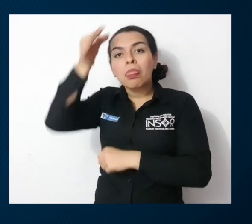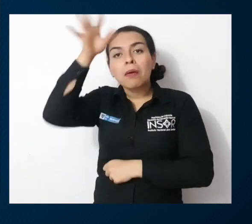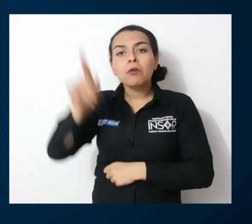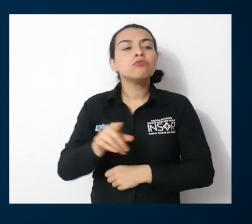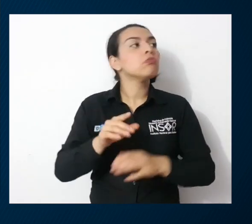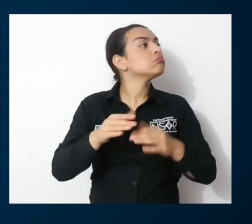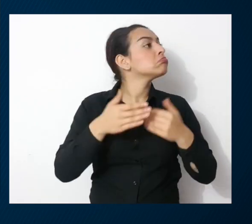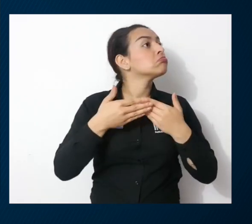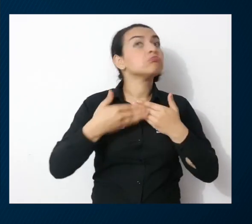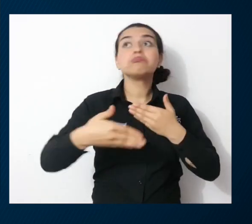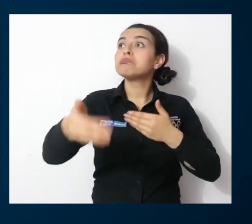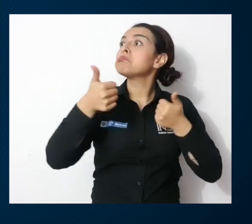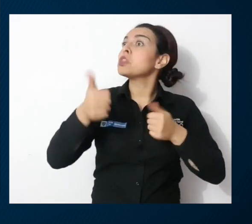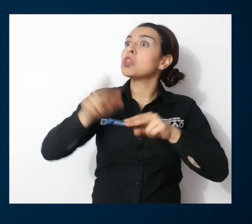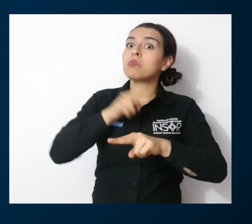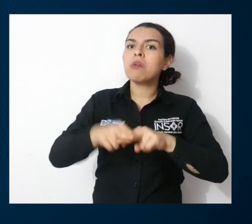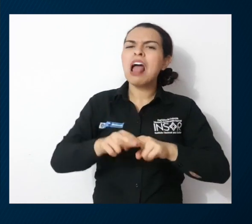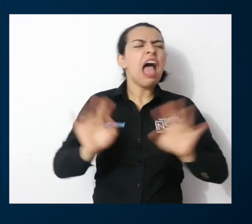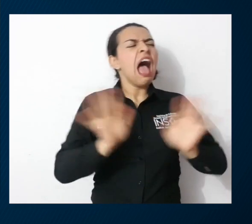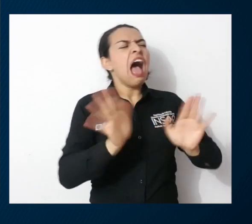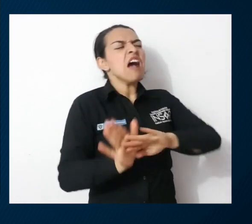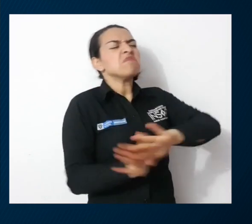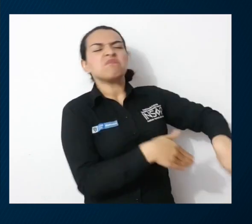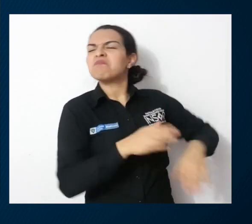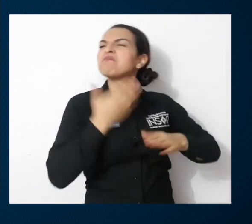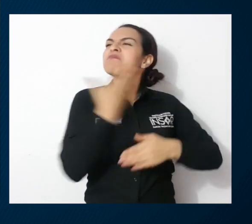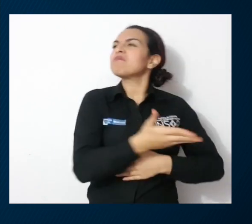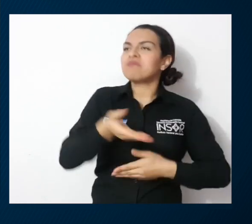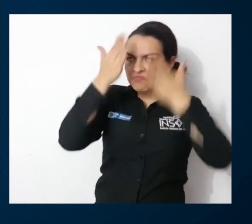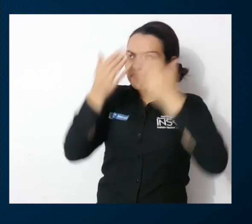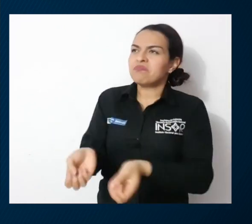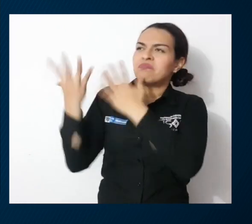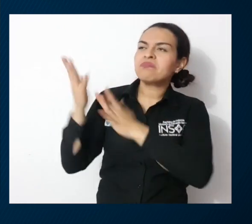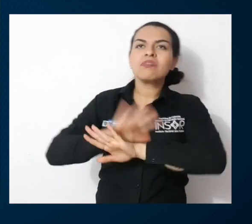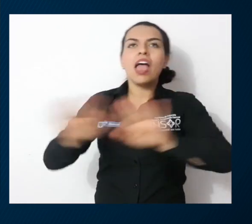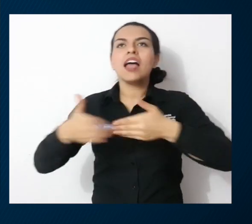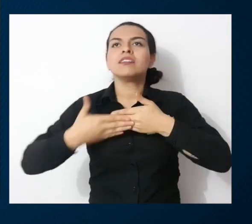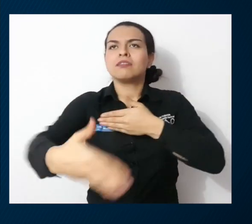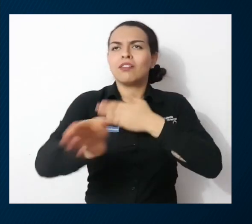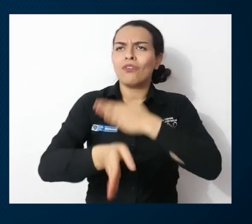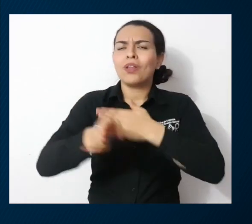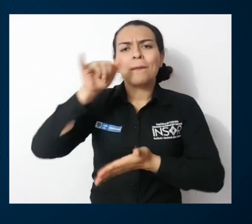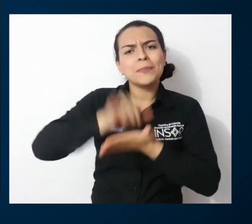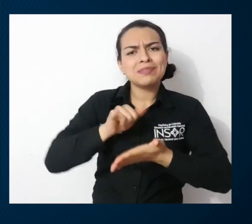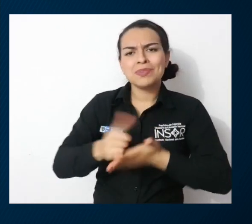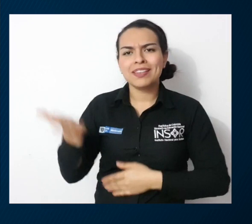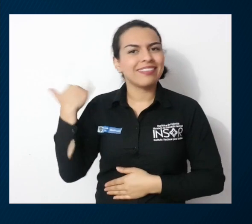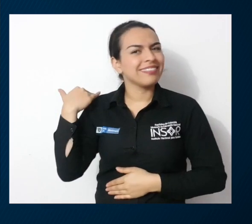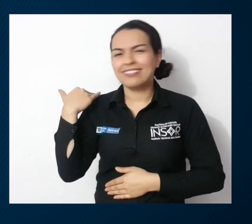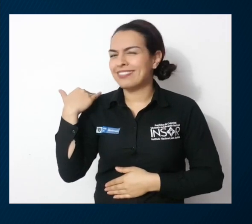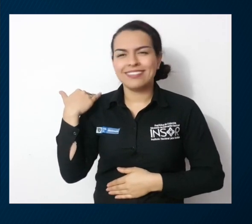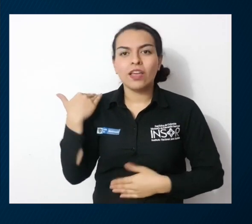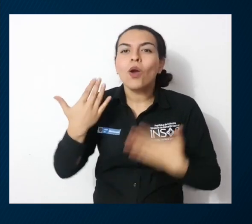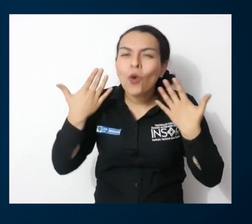quede, y al regresar a la normalidad sigamos haciendo las mismas cosas de la misma manera, tratando de olvidar este momento trágico, pero entonces es